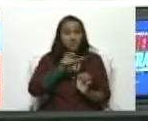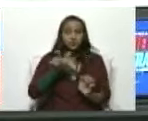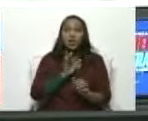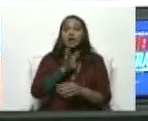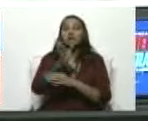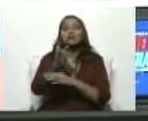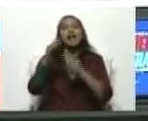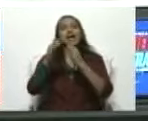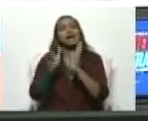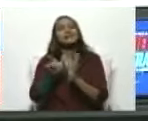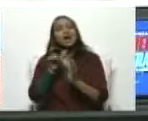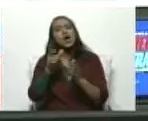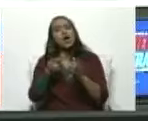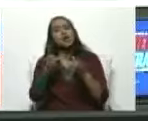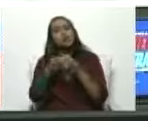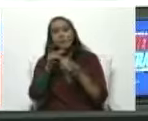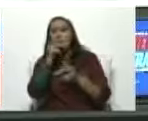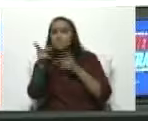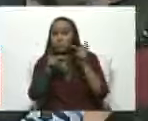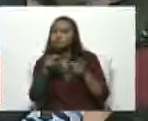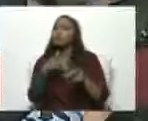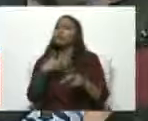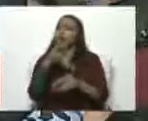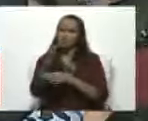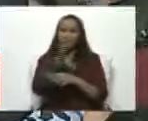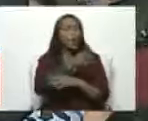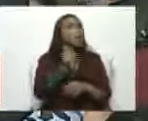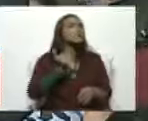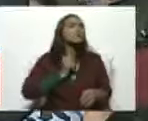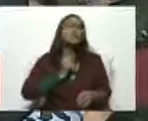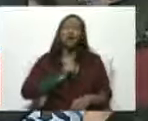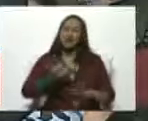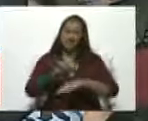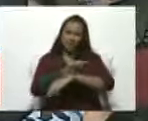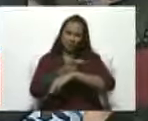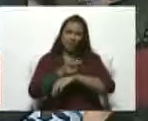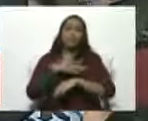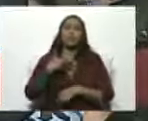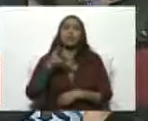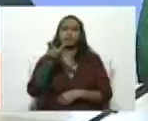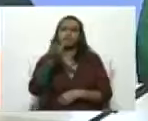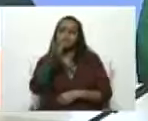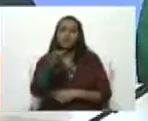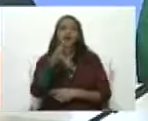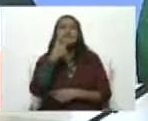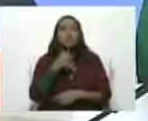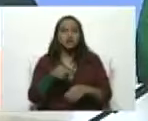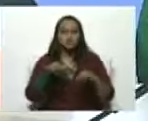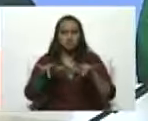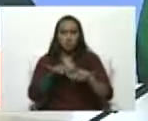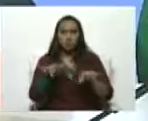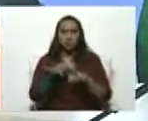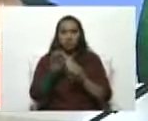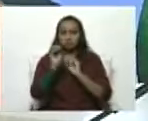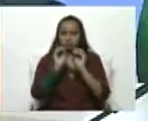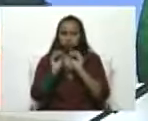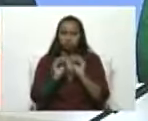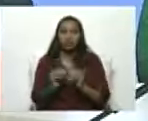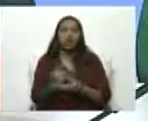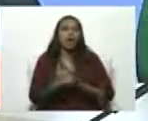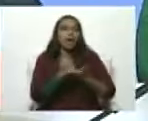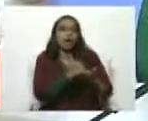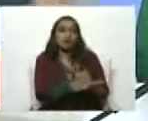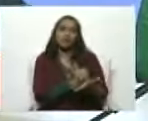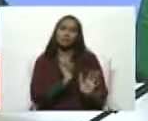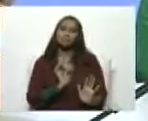a una sede de los movimientos, distintos movimientos, y lo pueden hacer sin ningún... Donde hay una computadora que tenga conexión, puede hacerlo cualquier persona. Y registra,